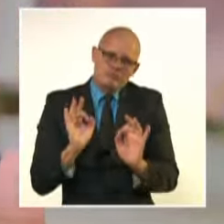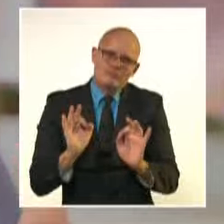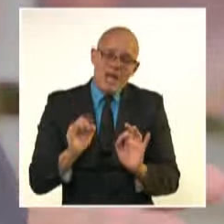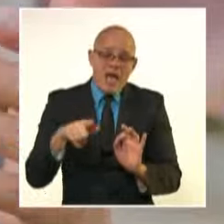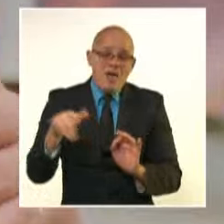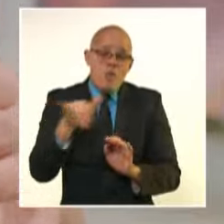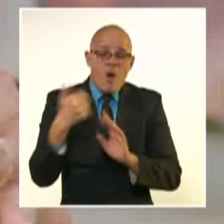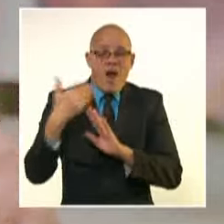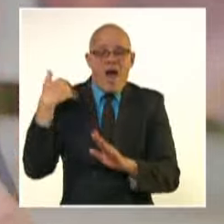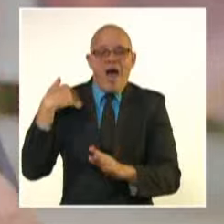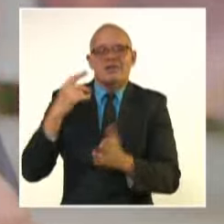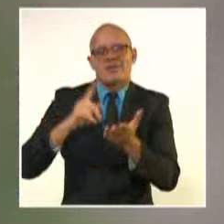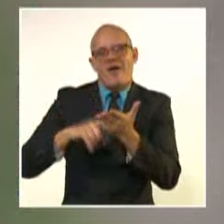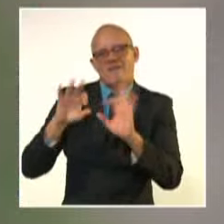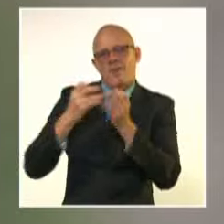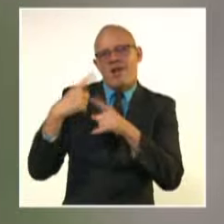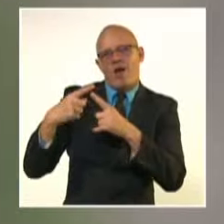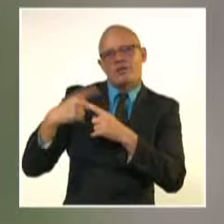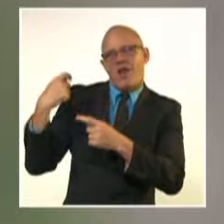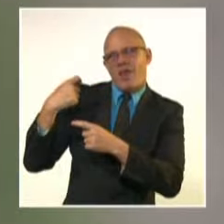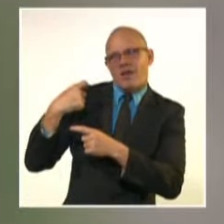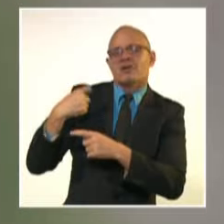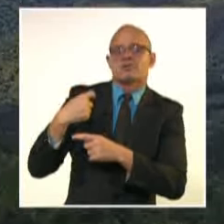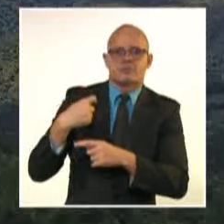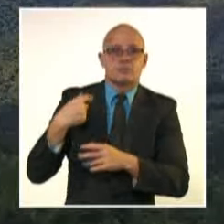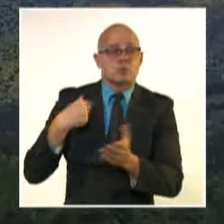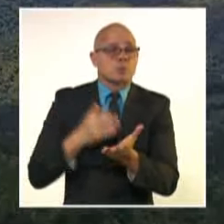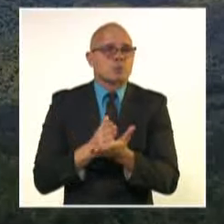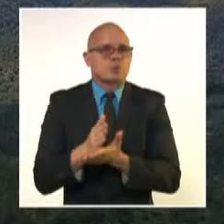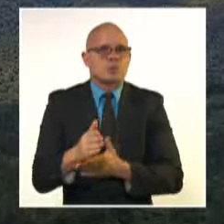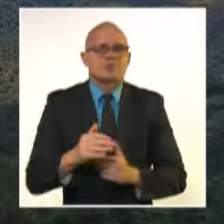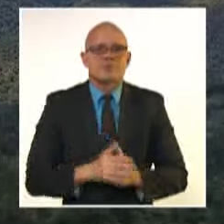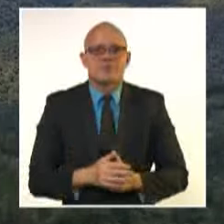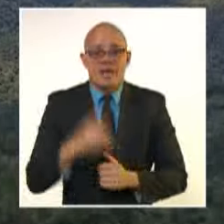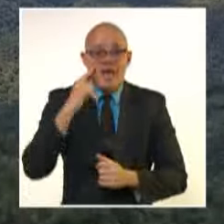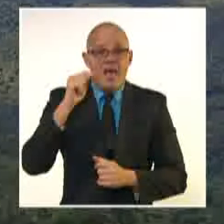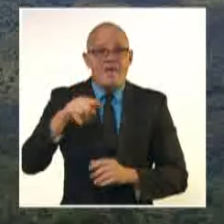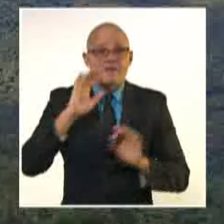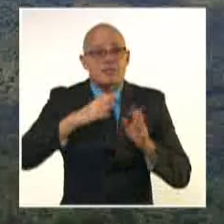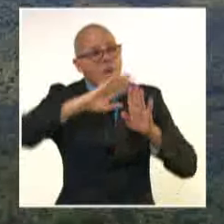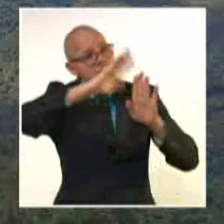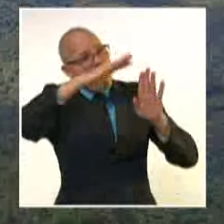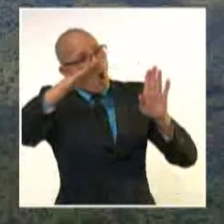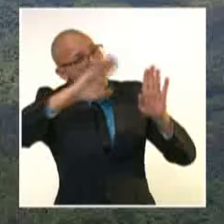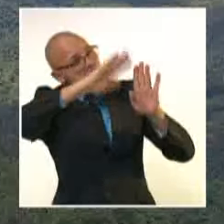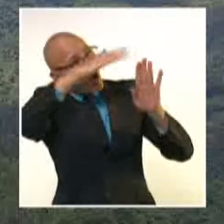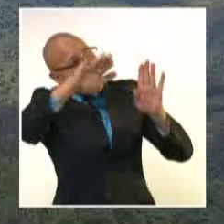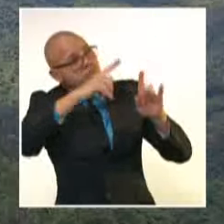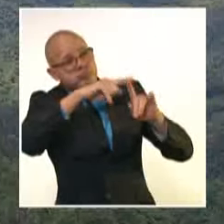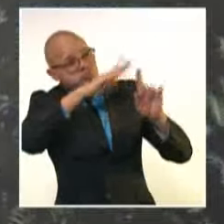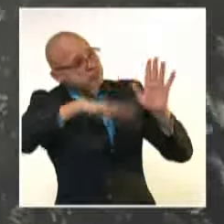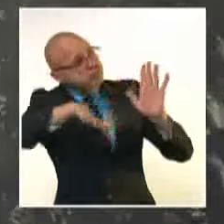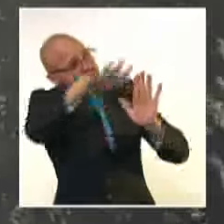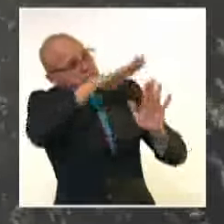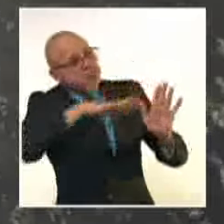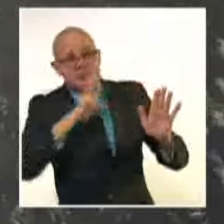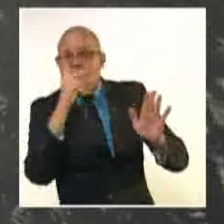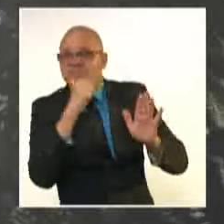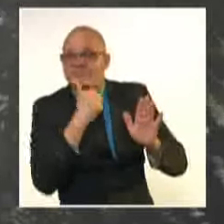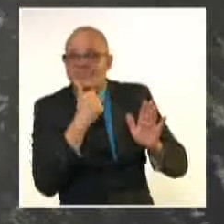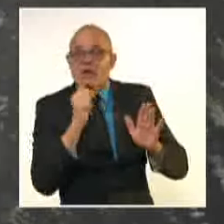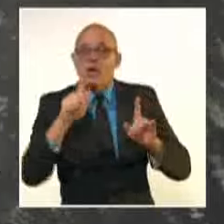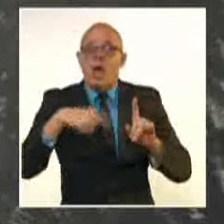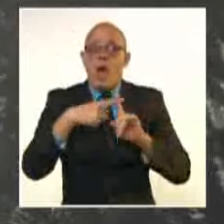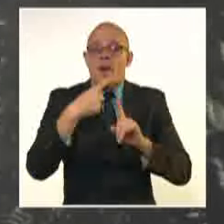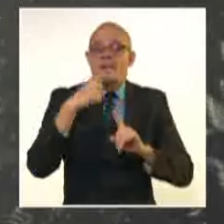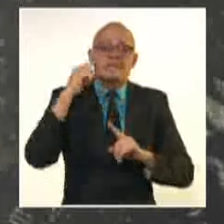nuestros ancestros que tanto han aportado. En este paisaje natural protegido a 1.216 metros de altura sobre el nivel del mar, la adaptación